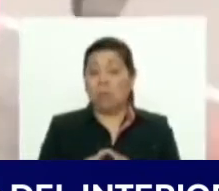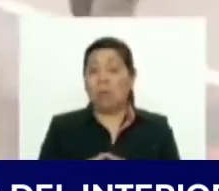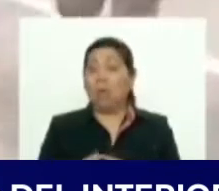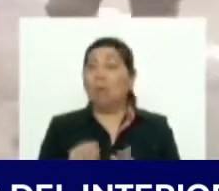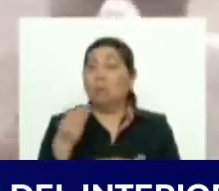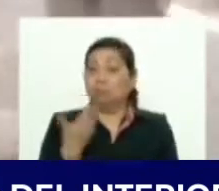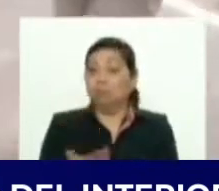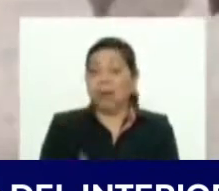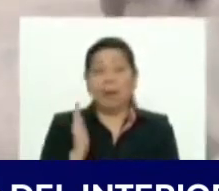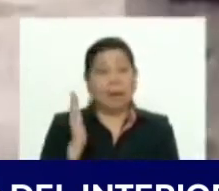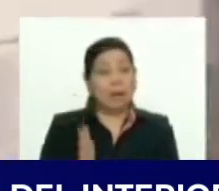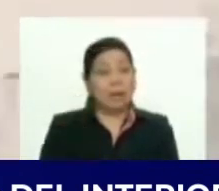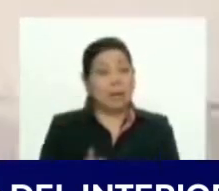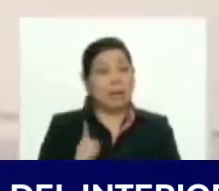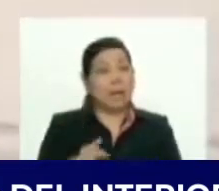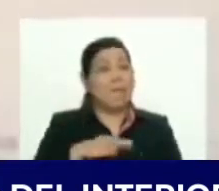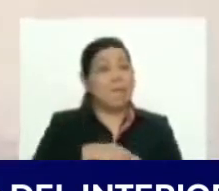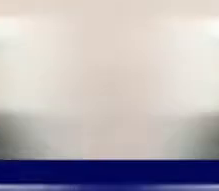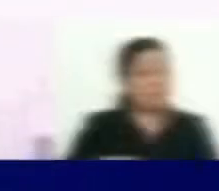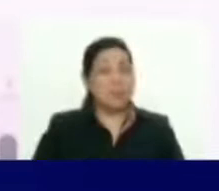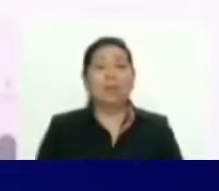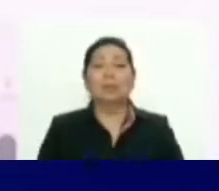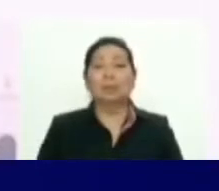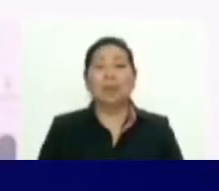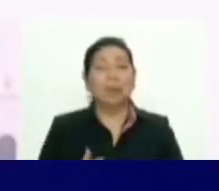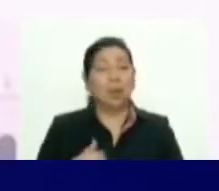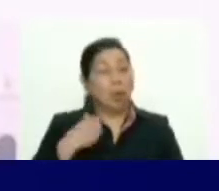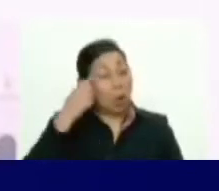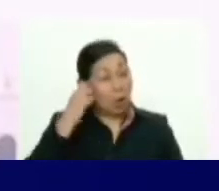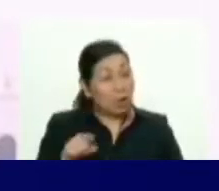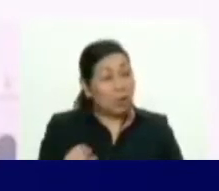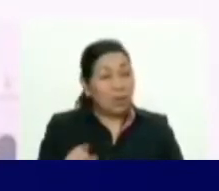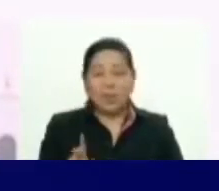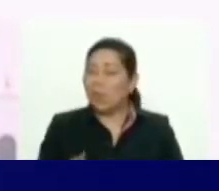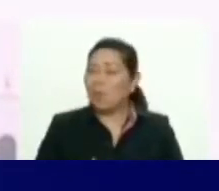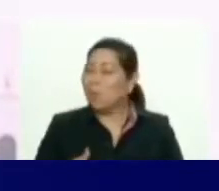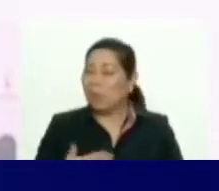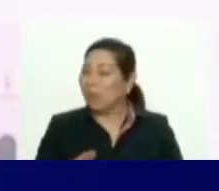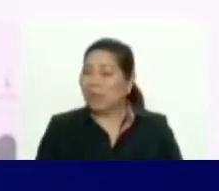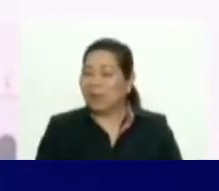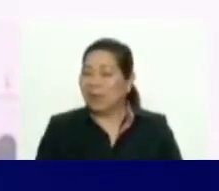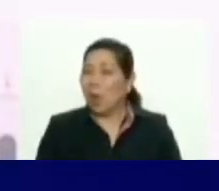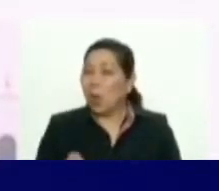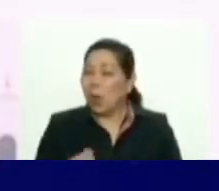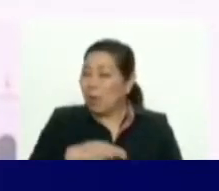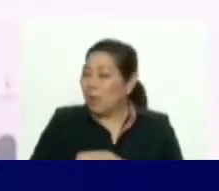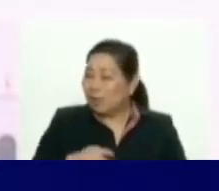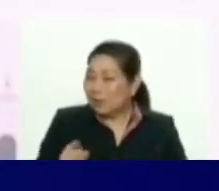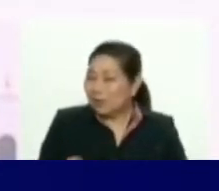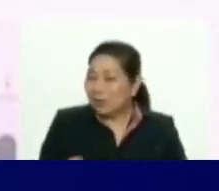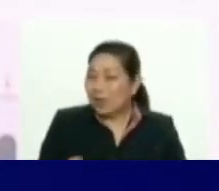una moción de censura contra el ministro del Interior. Yo creo que el ministro Huerta no puede, en su calidad de